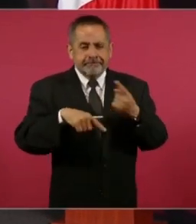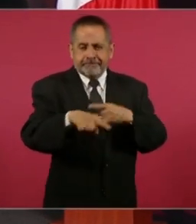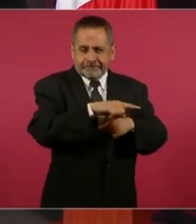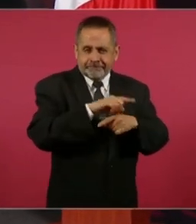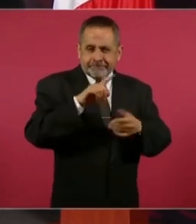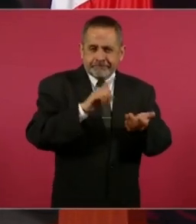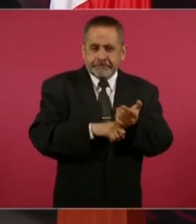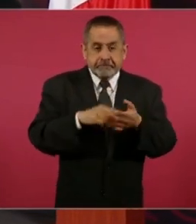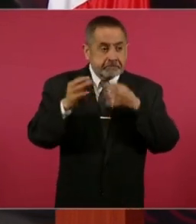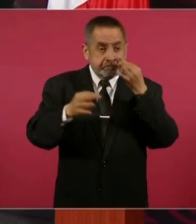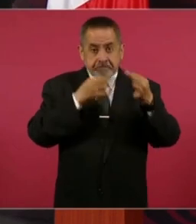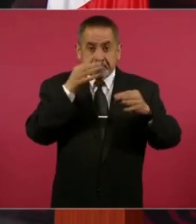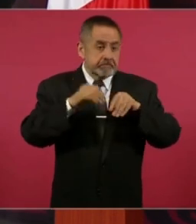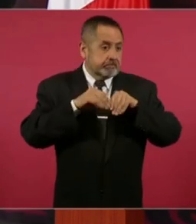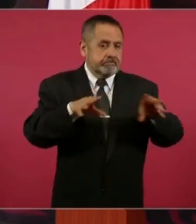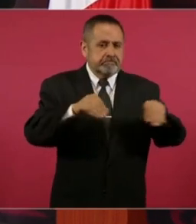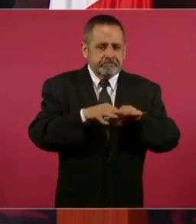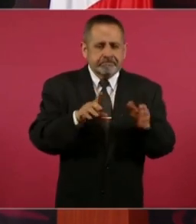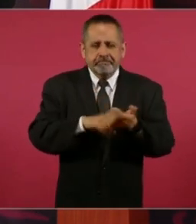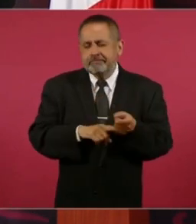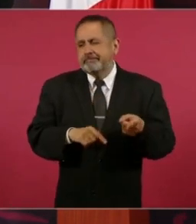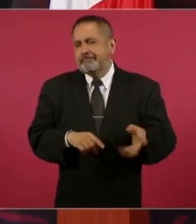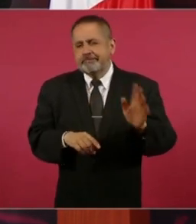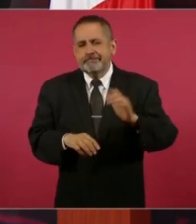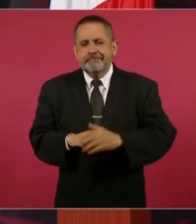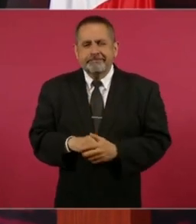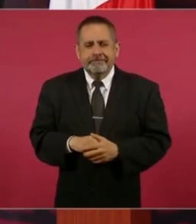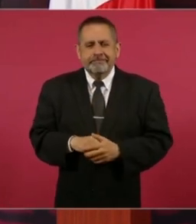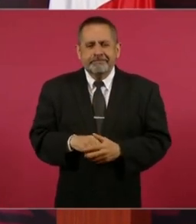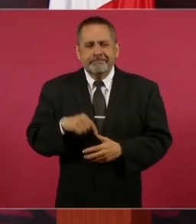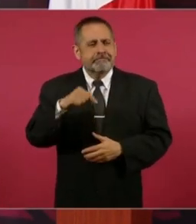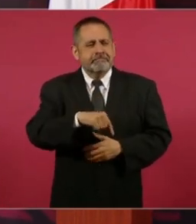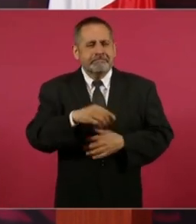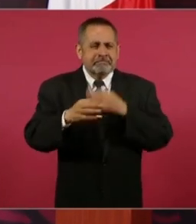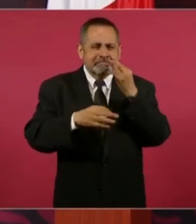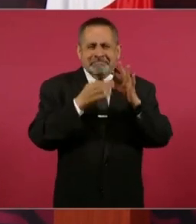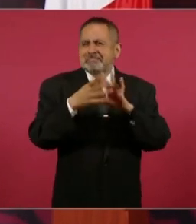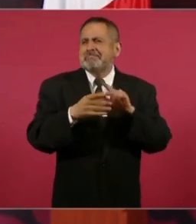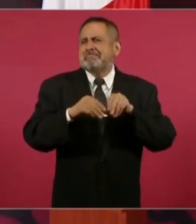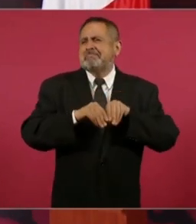aparatos de propaganda y además aquí los reproducen